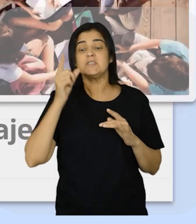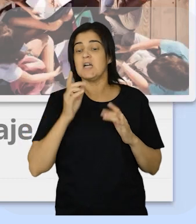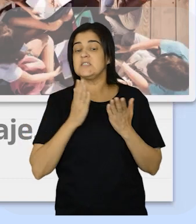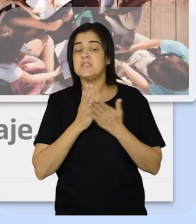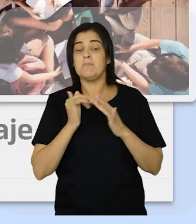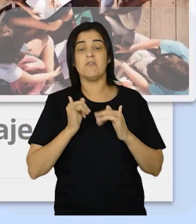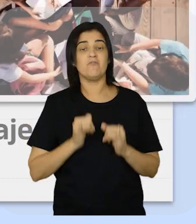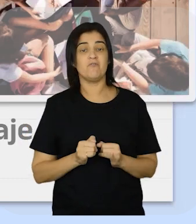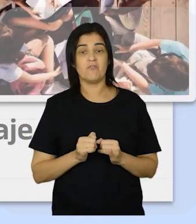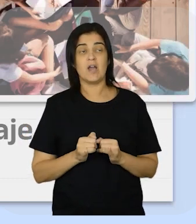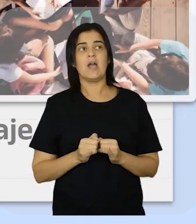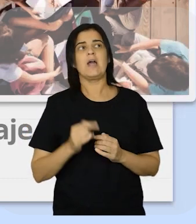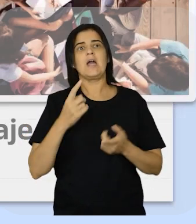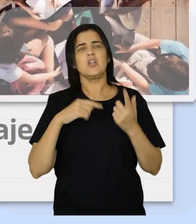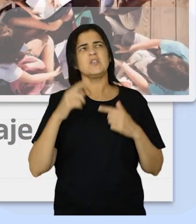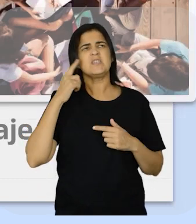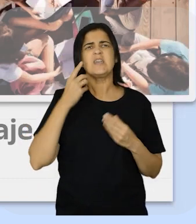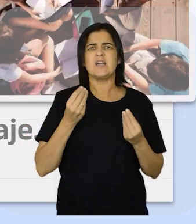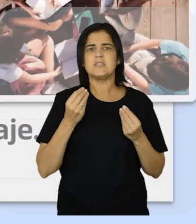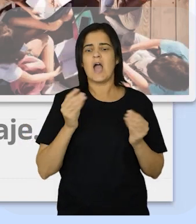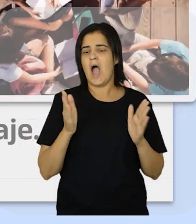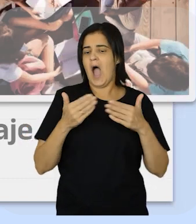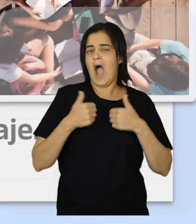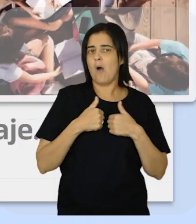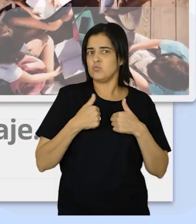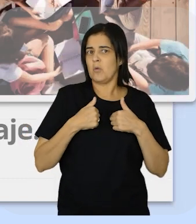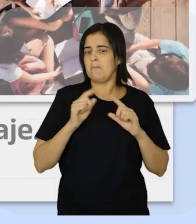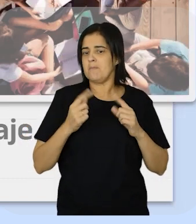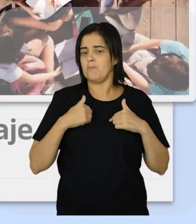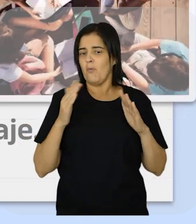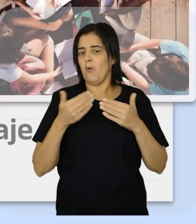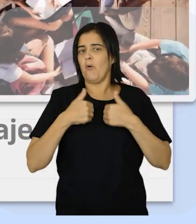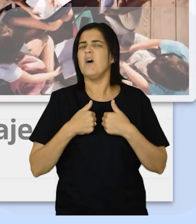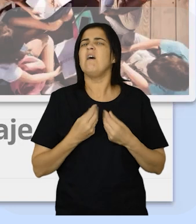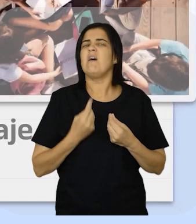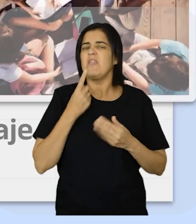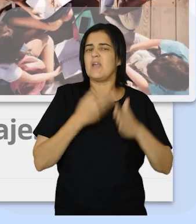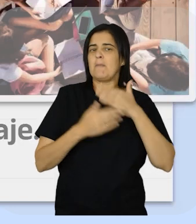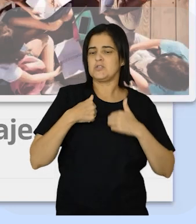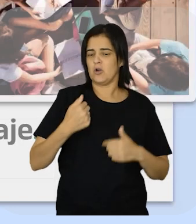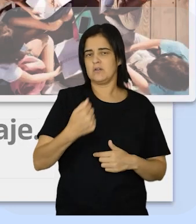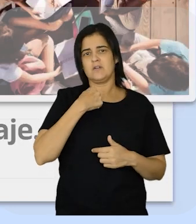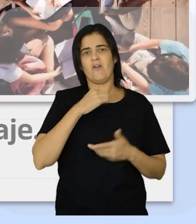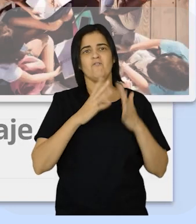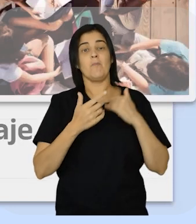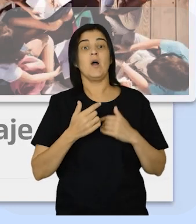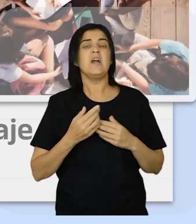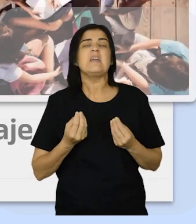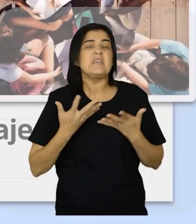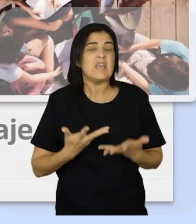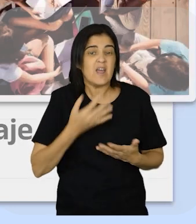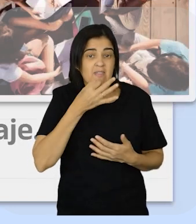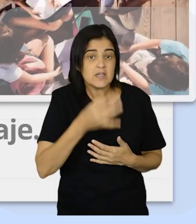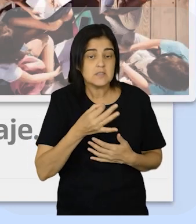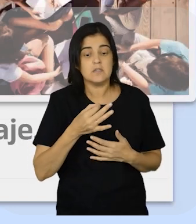estática, entonces lo que hacemos es autodiscapacitarnos. ¿Qué es la autodiscapacidad? Es cuando nosotros